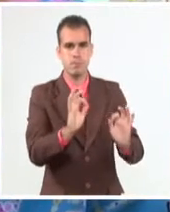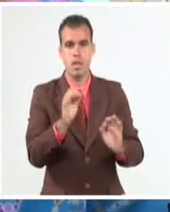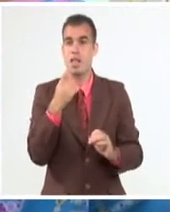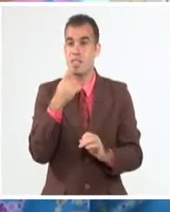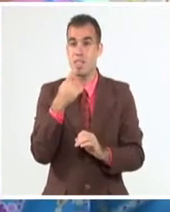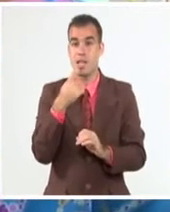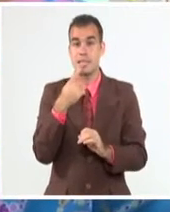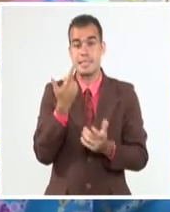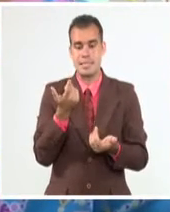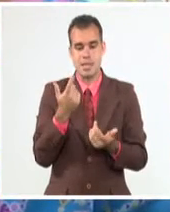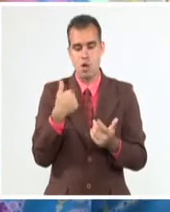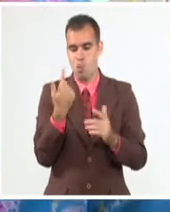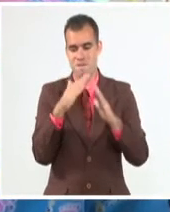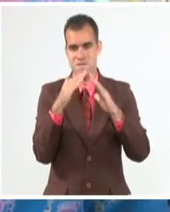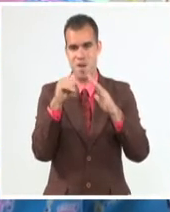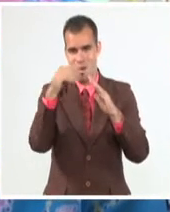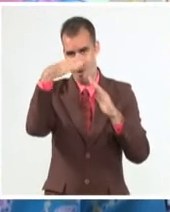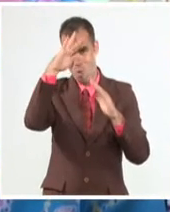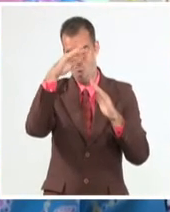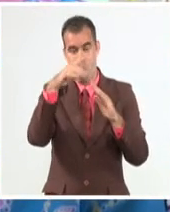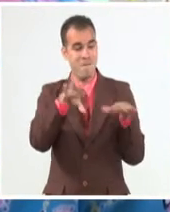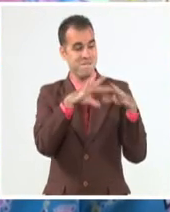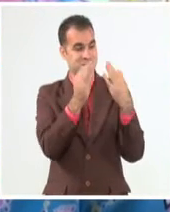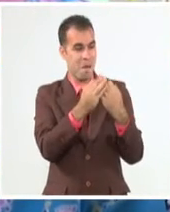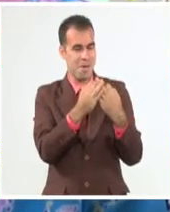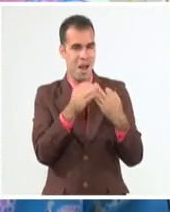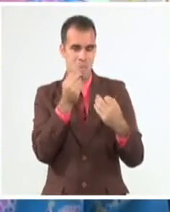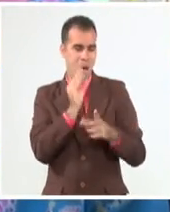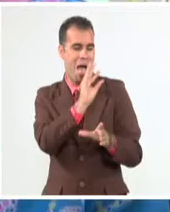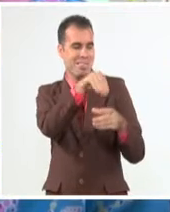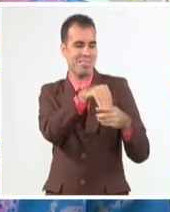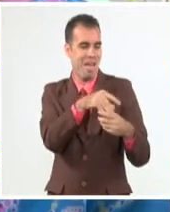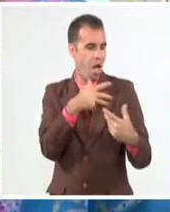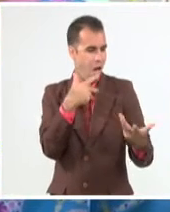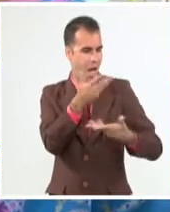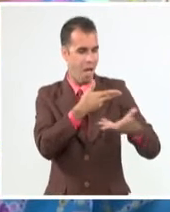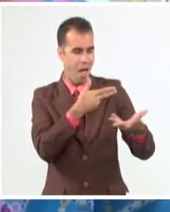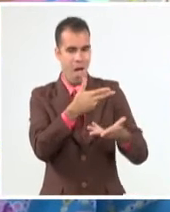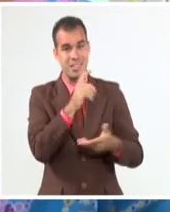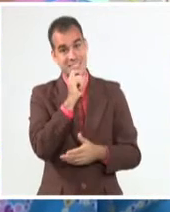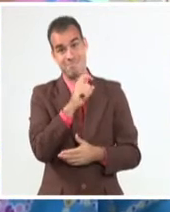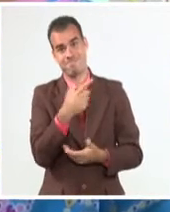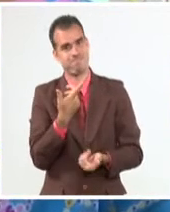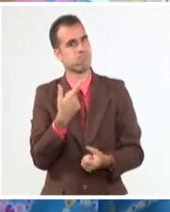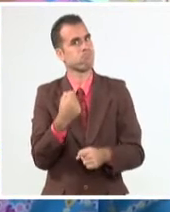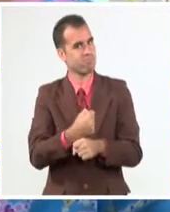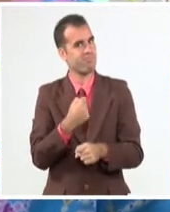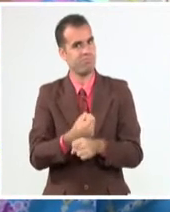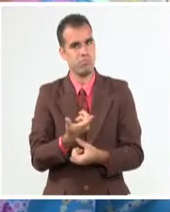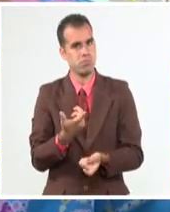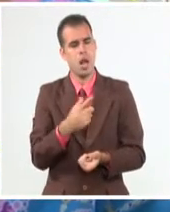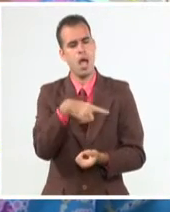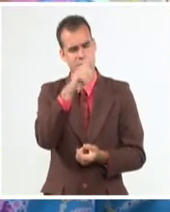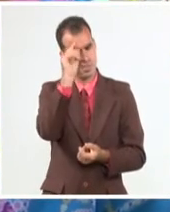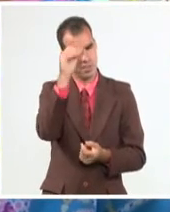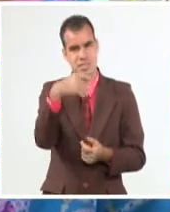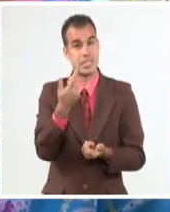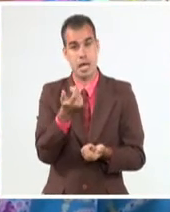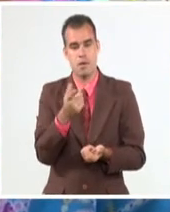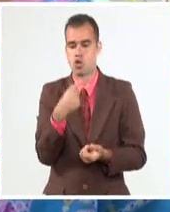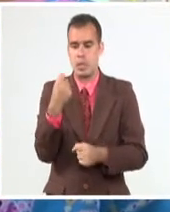y no poder estar con la familia entiendan la gran labor que vamos a estar realizando aquí para